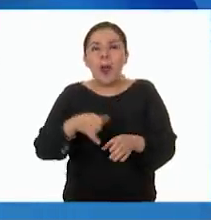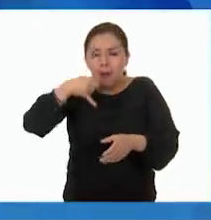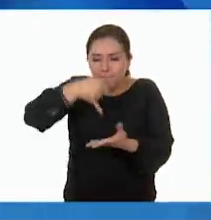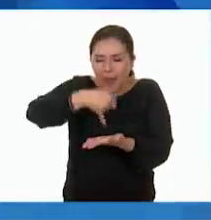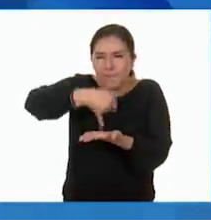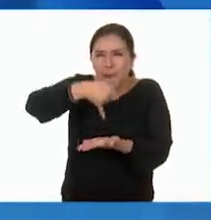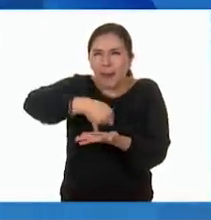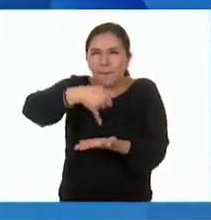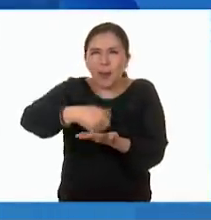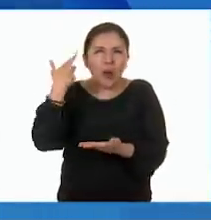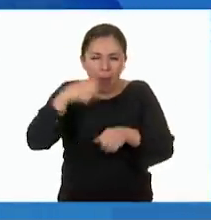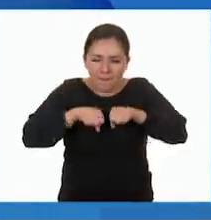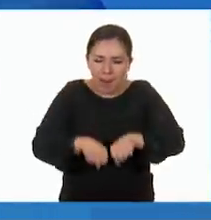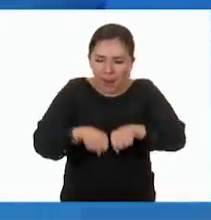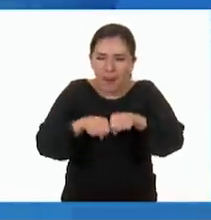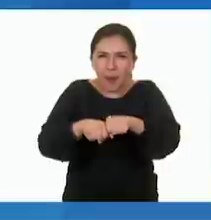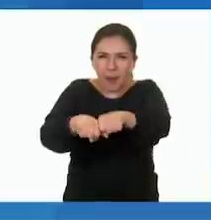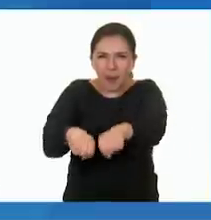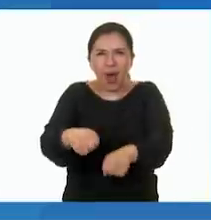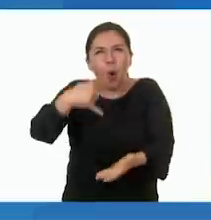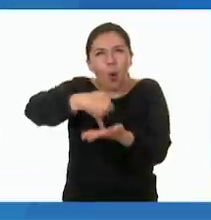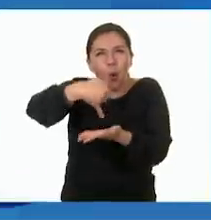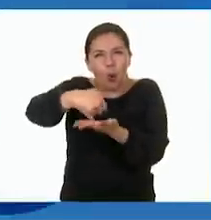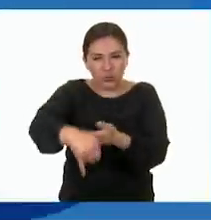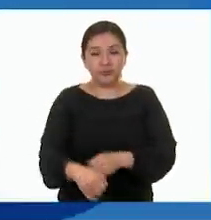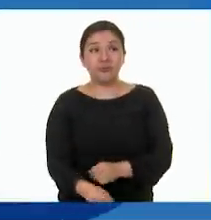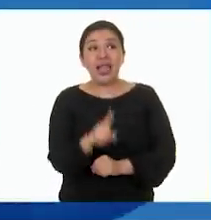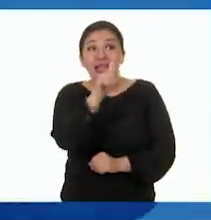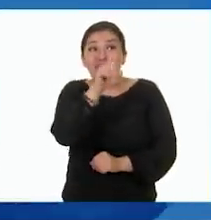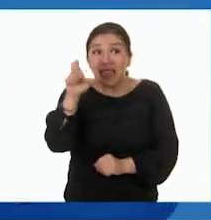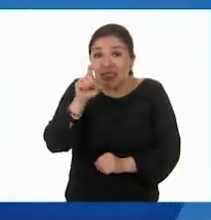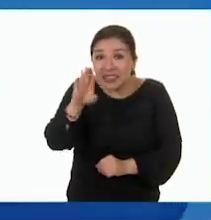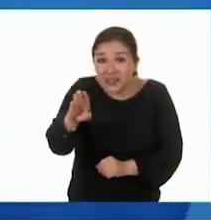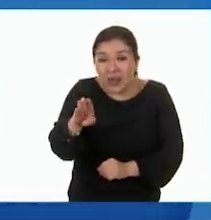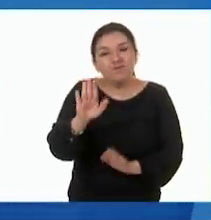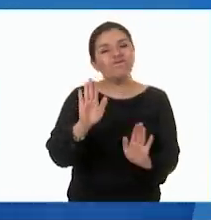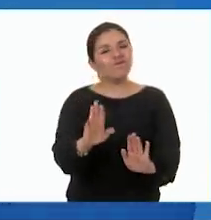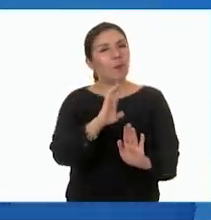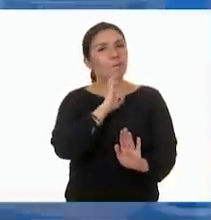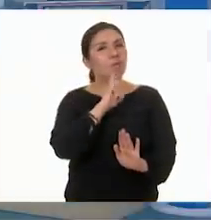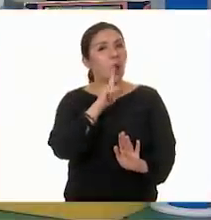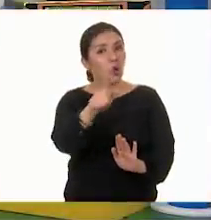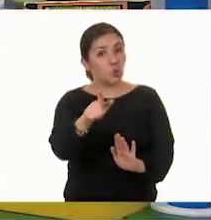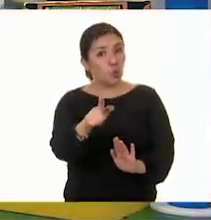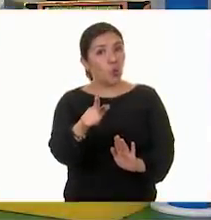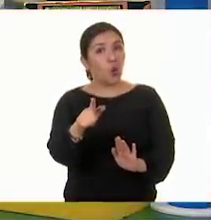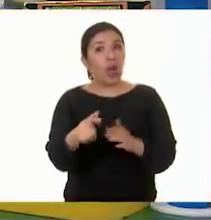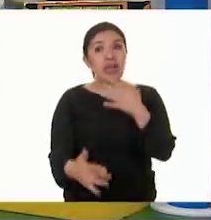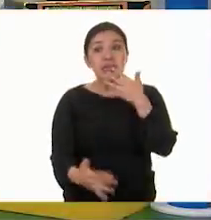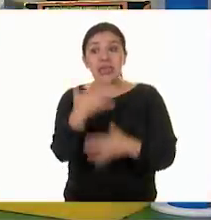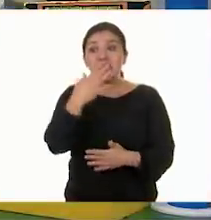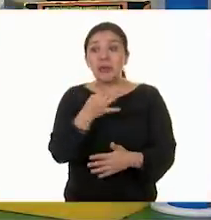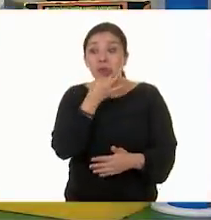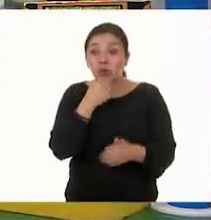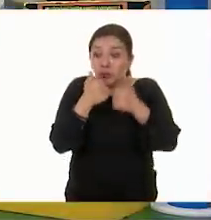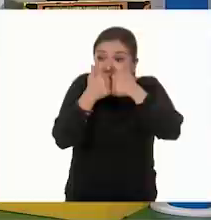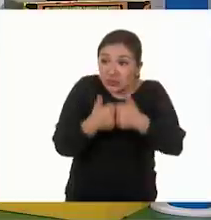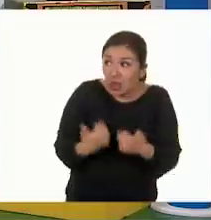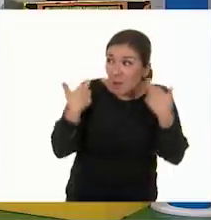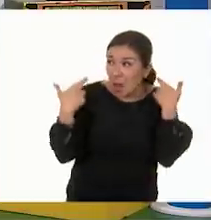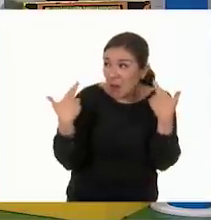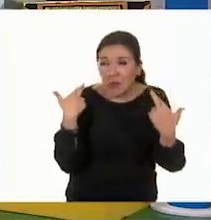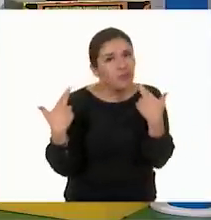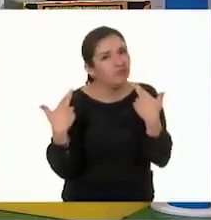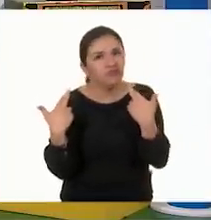eléctrica. ¡Órale! Cuando ya tenemos 100 decibeles, lo recomendable es que no estés más de 15 minutos expuesto a ese